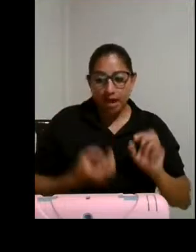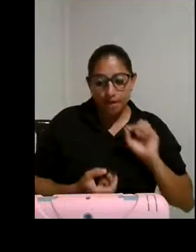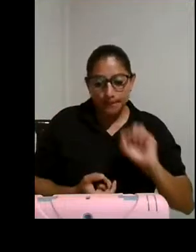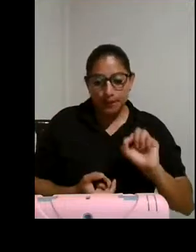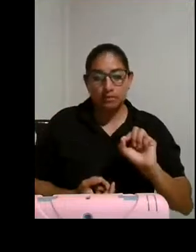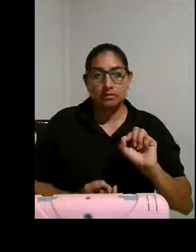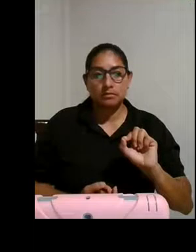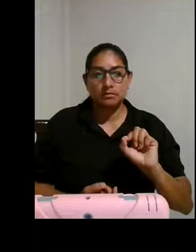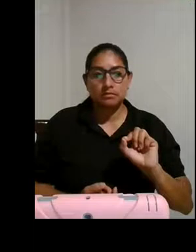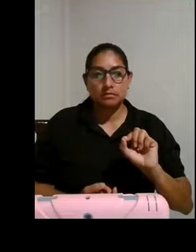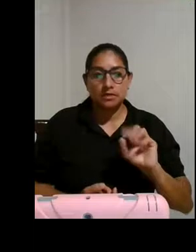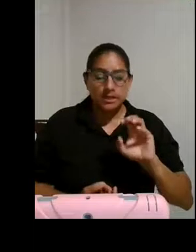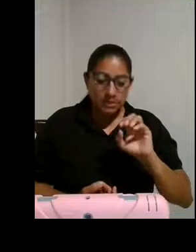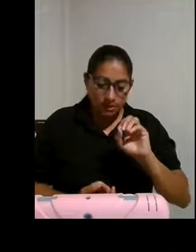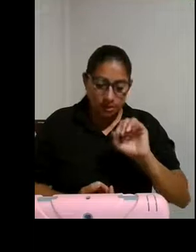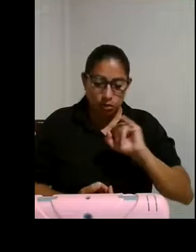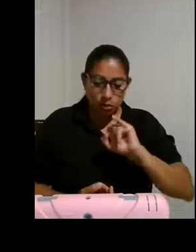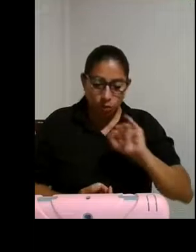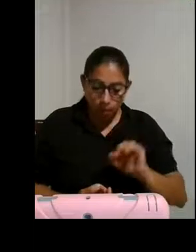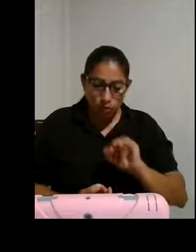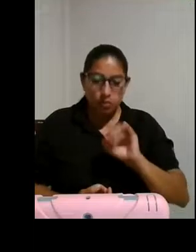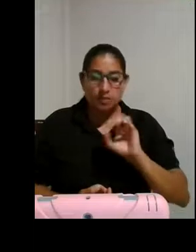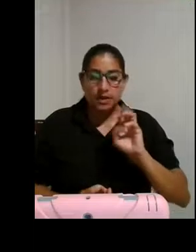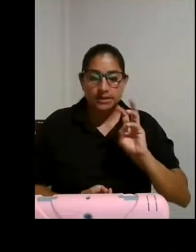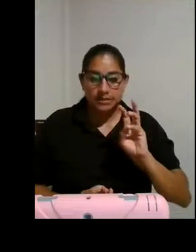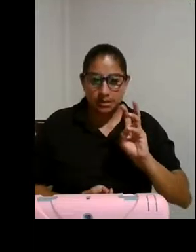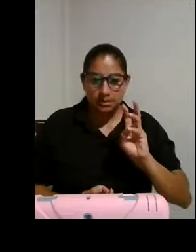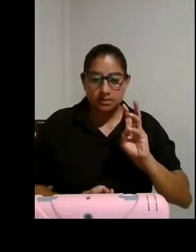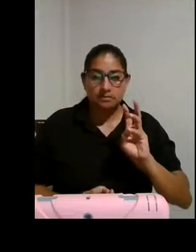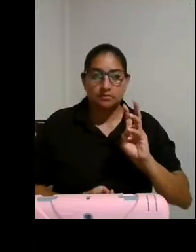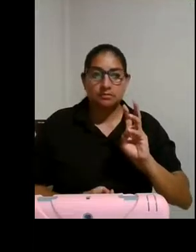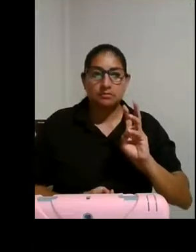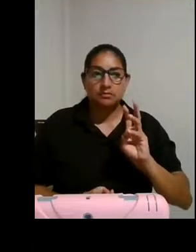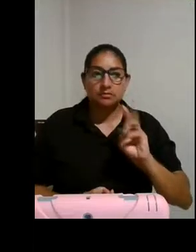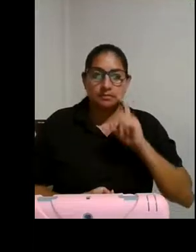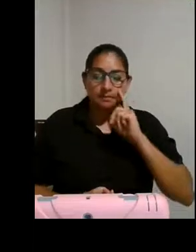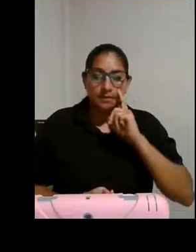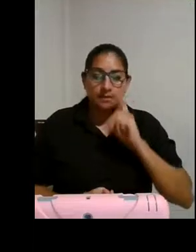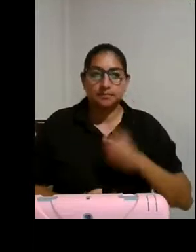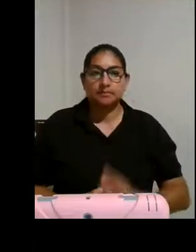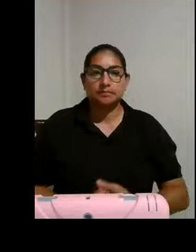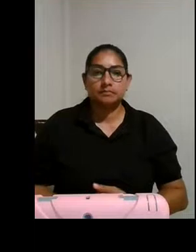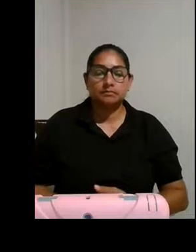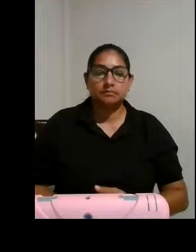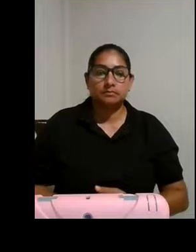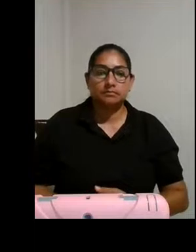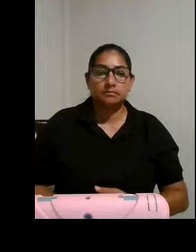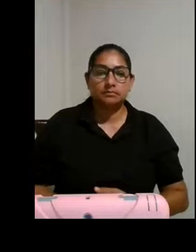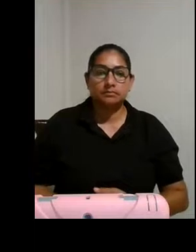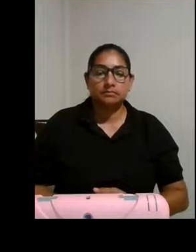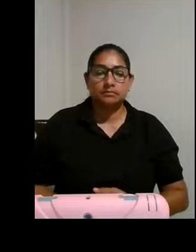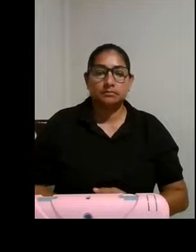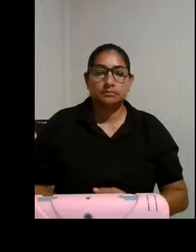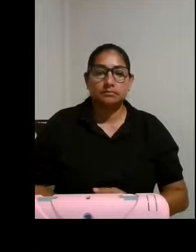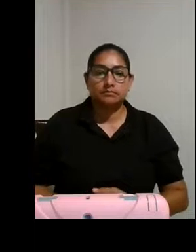les di era el 2,6. Yo quiero que ustedes calculen la recta tangente a